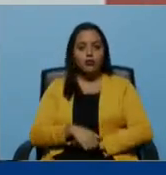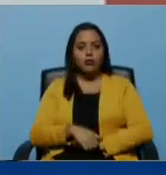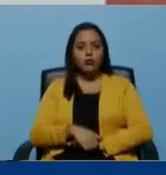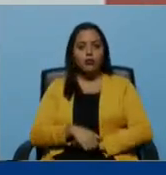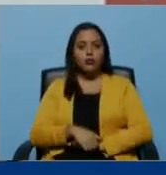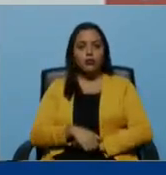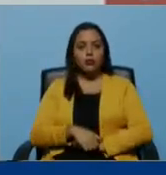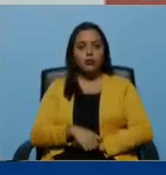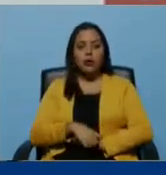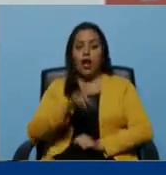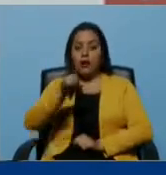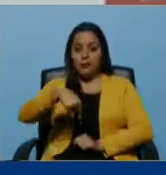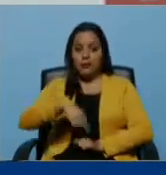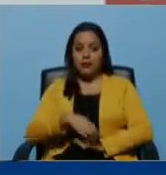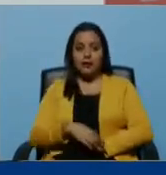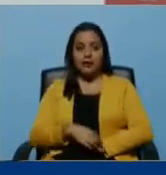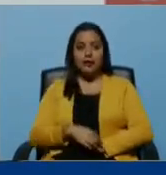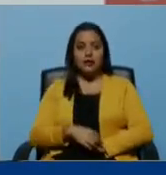Igualmente,